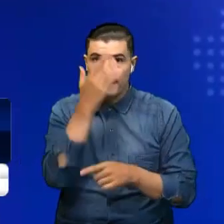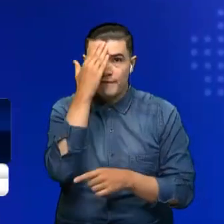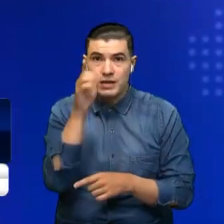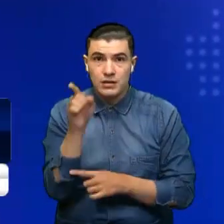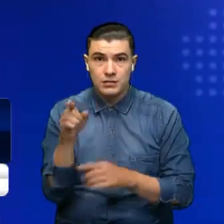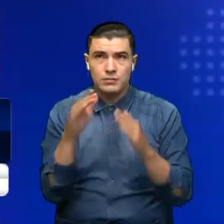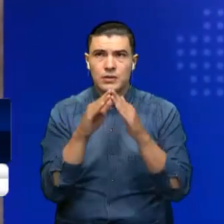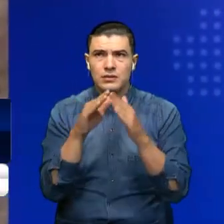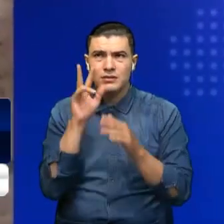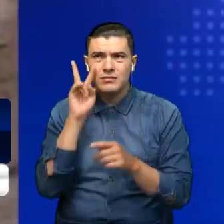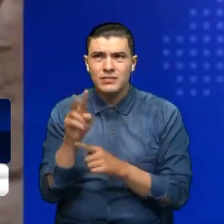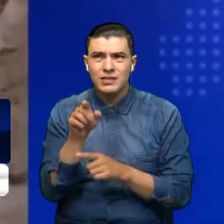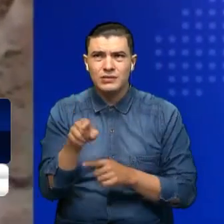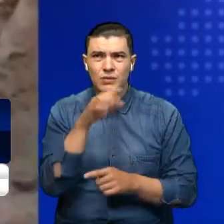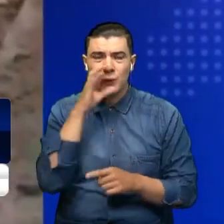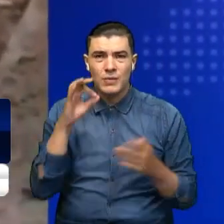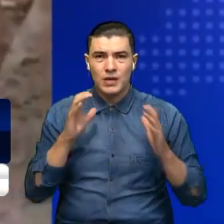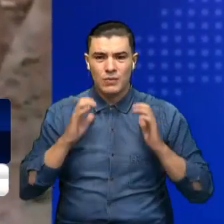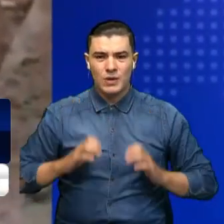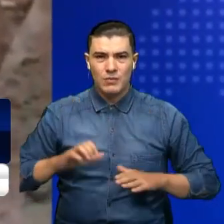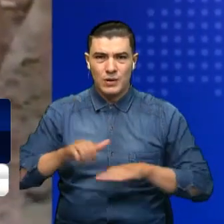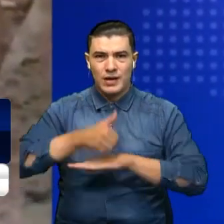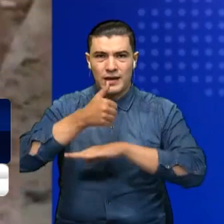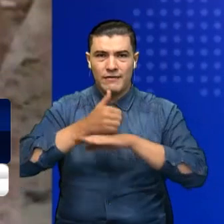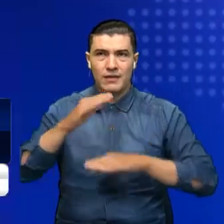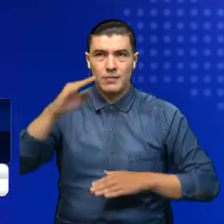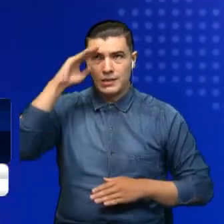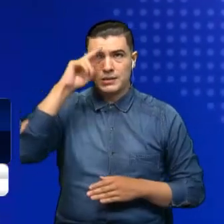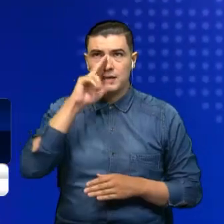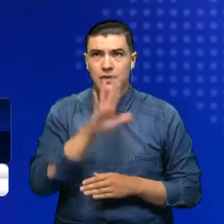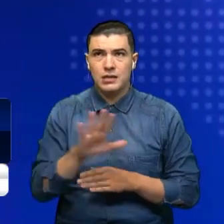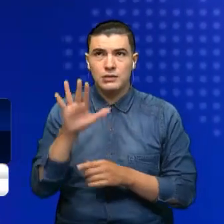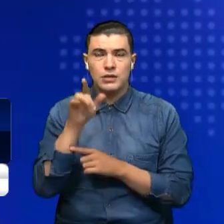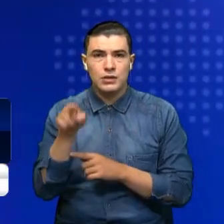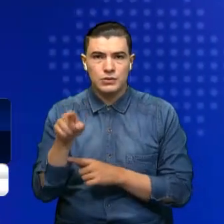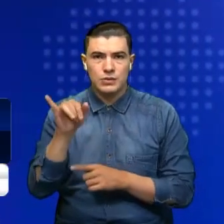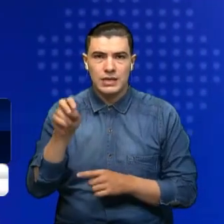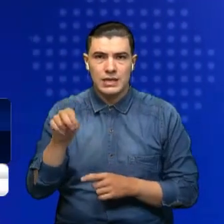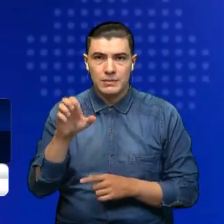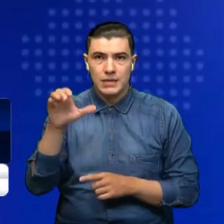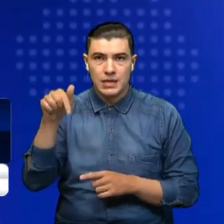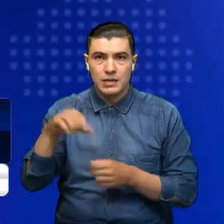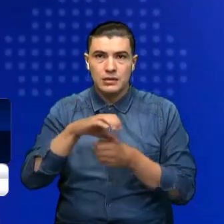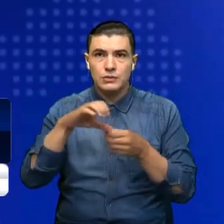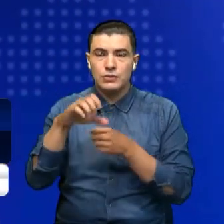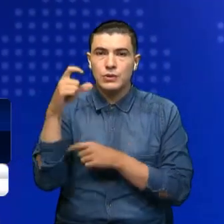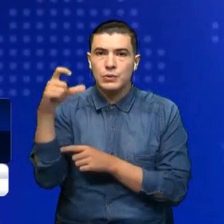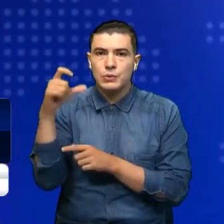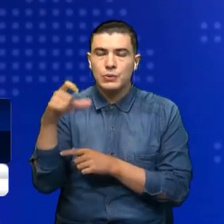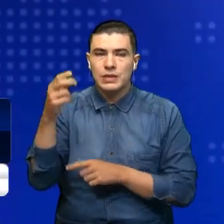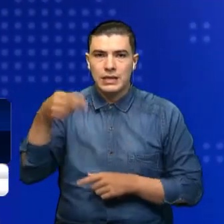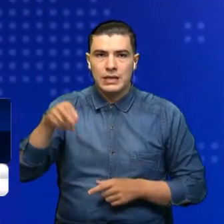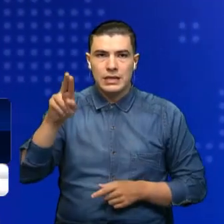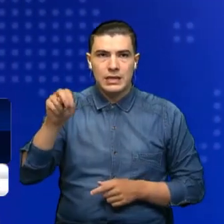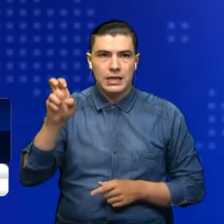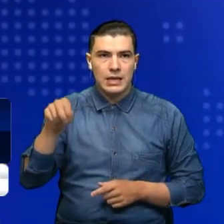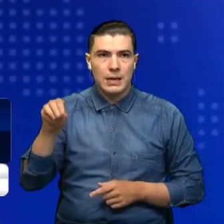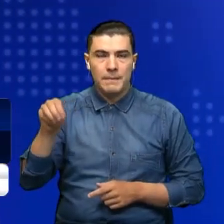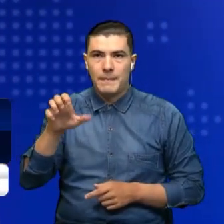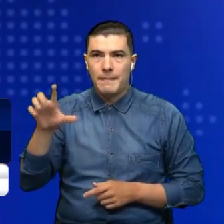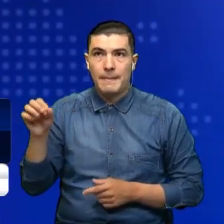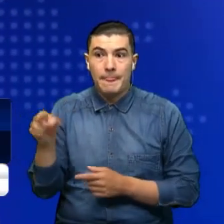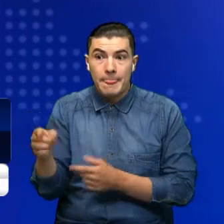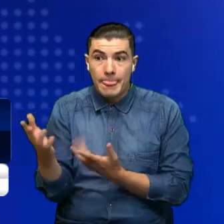así quedó tendido el cuerpo del jefe de la policía judicial del inpec en cúcuta hernán melo cuando era esperado por dos